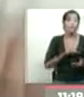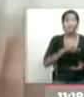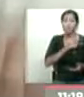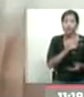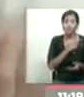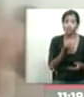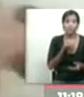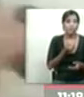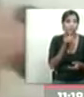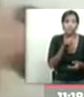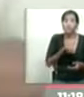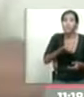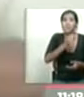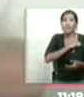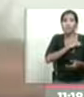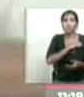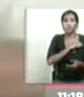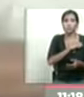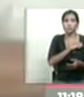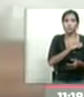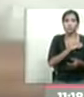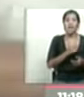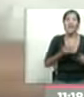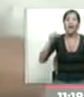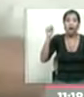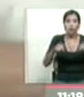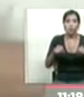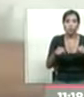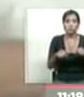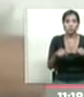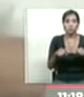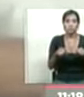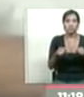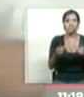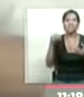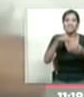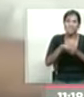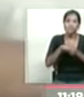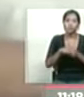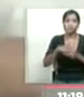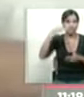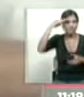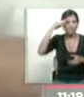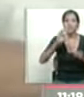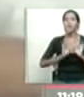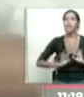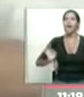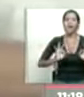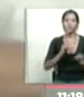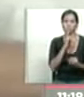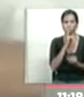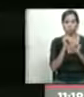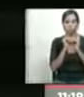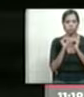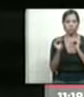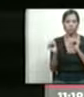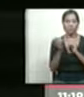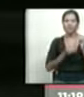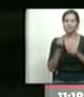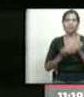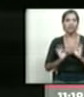algo que era falso. Ahora más que nunca, dentro de los cuarteles, absolutamente nadie va a hacer nada.